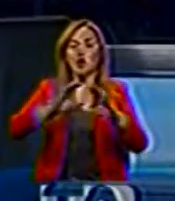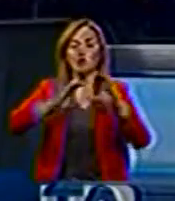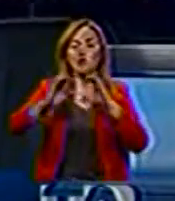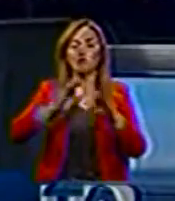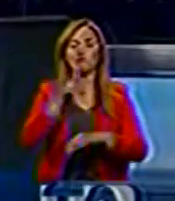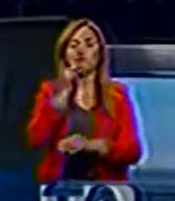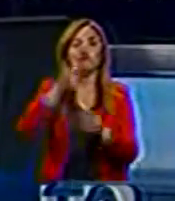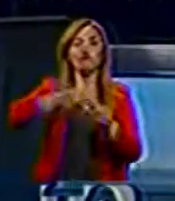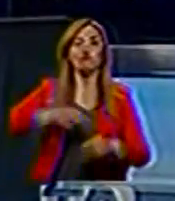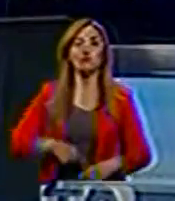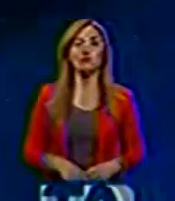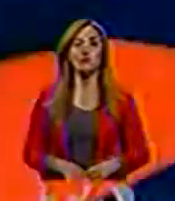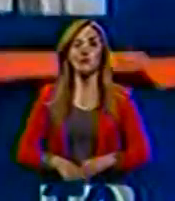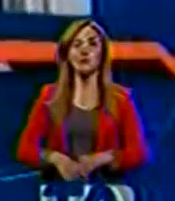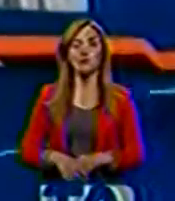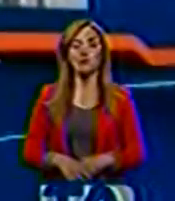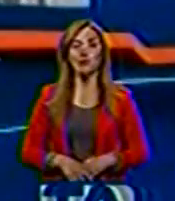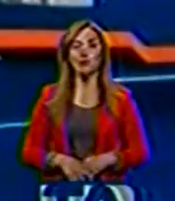Fausto Yepes informa.